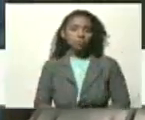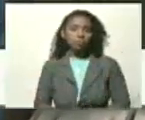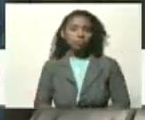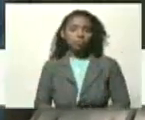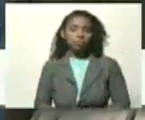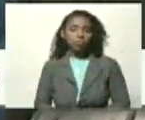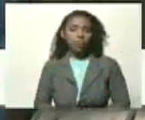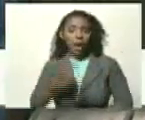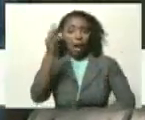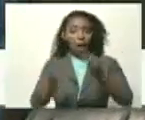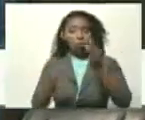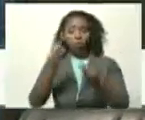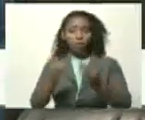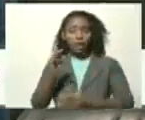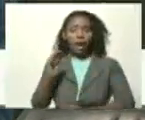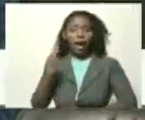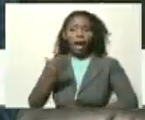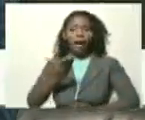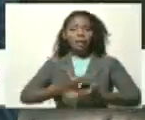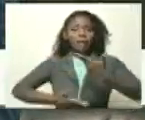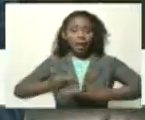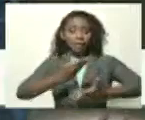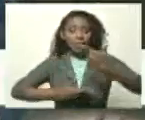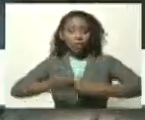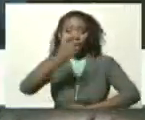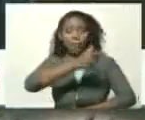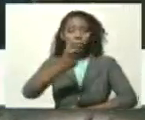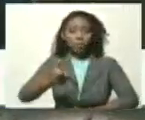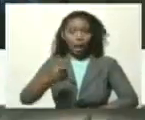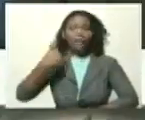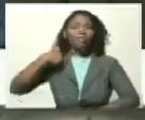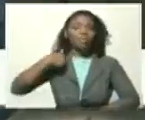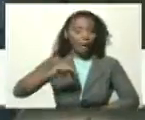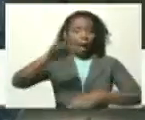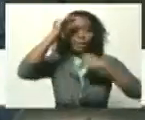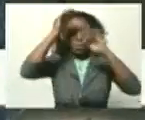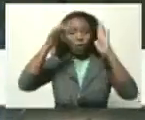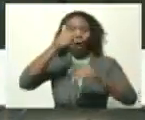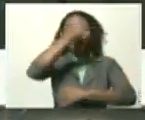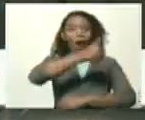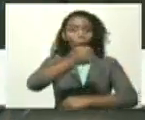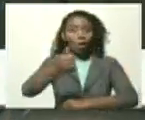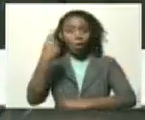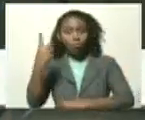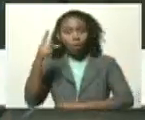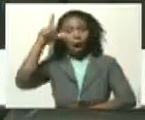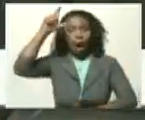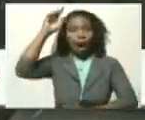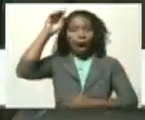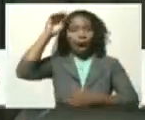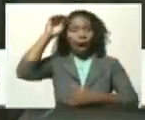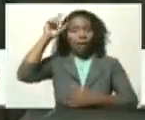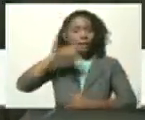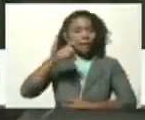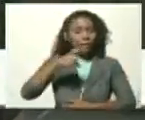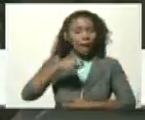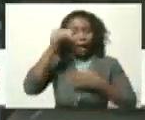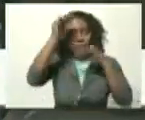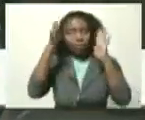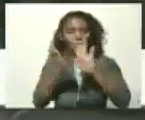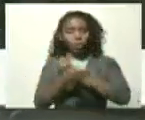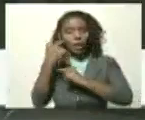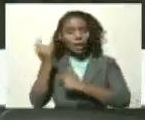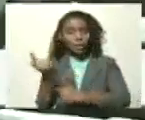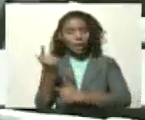La justicia al servicio del ciudadano tiene que atender cada una de sus necesidades. Tenemos que ir hacia